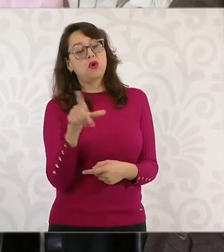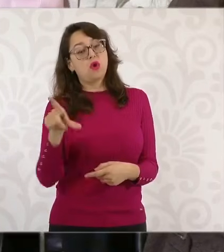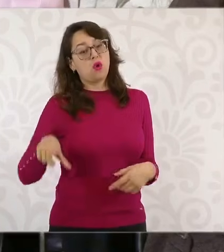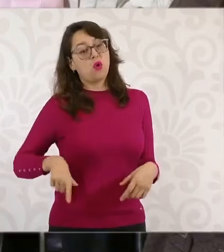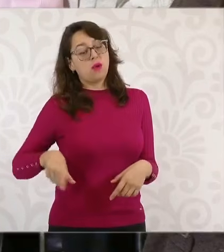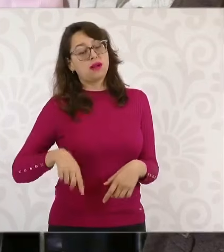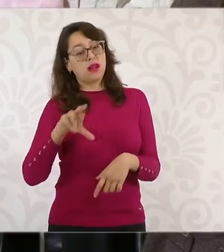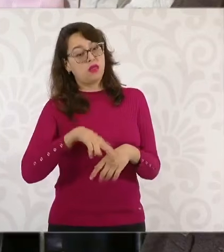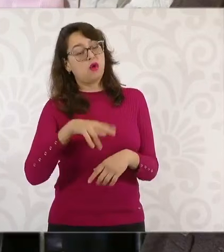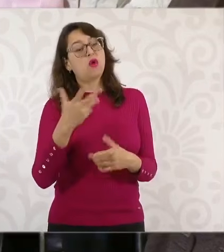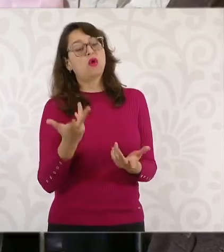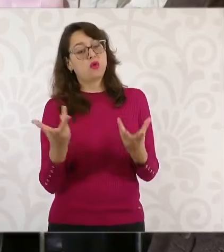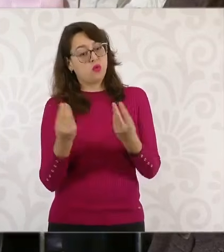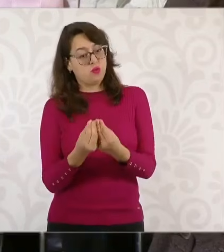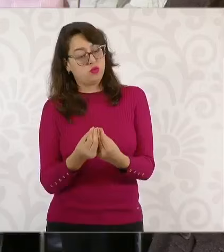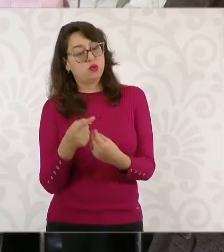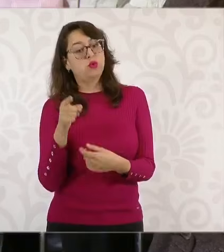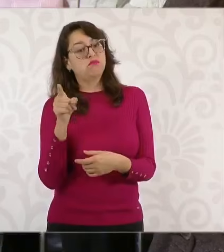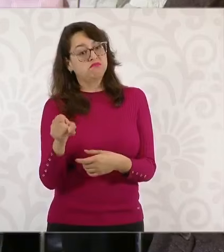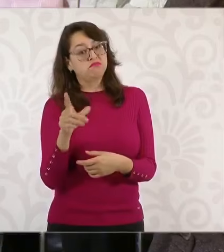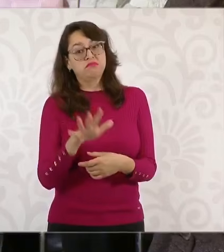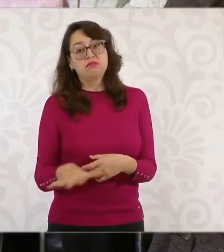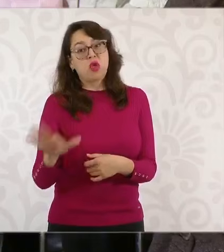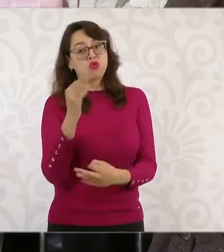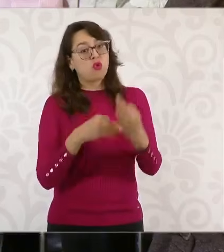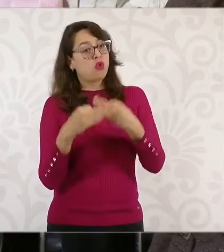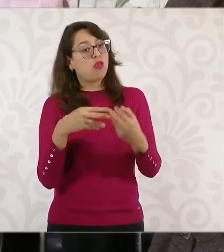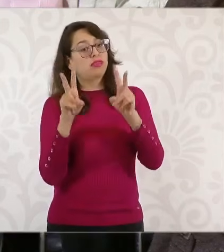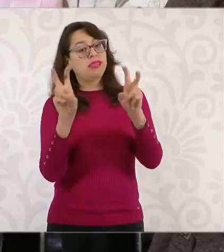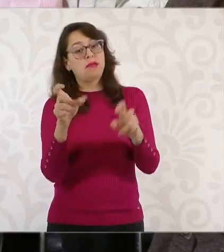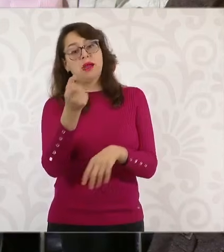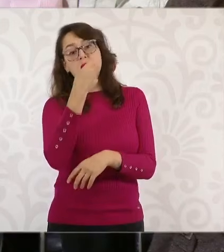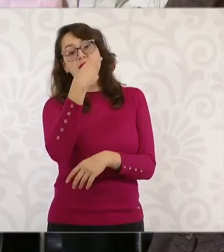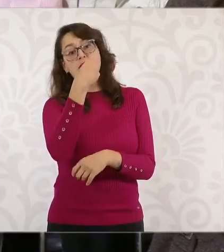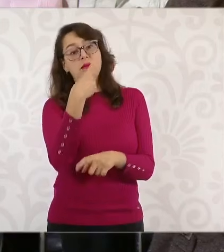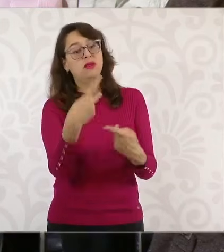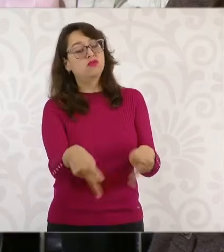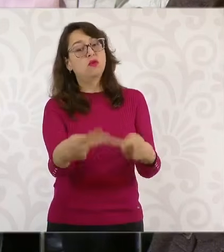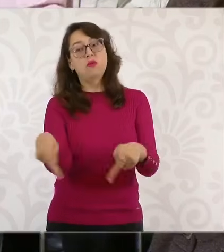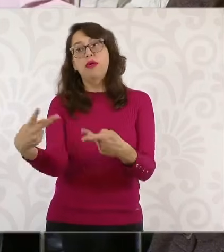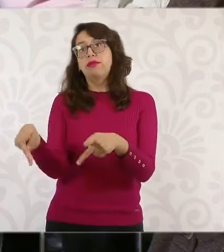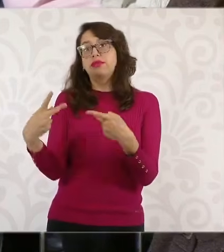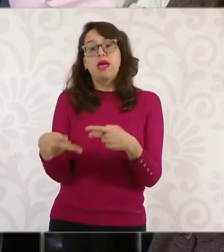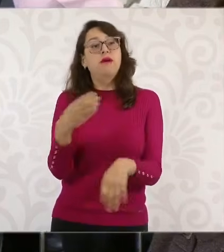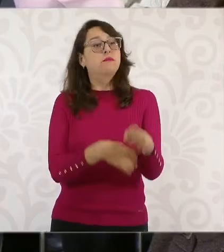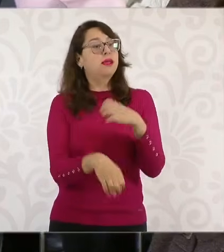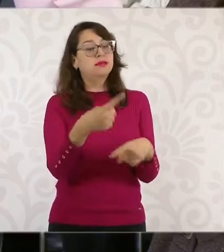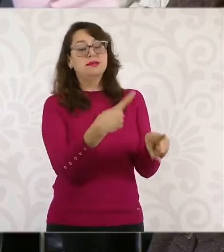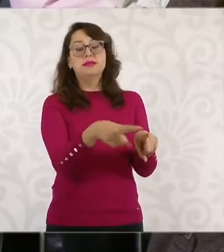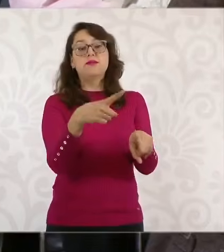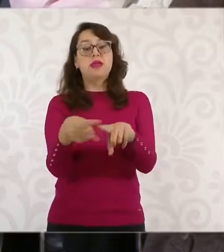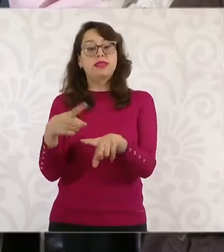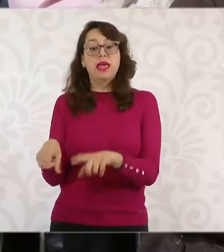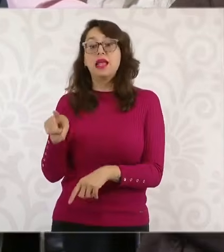Coahuila, comentan, ha manejado toda la venta de medicamentos en el estado con diferentes empresas, y este mismo personaje